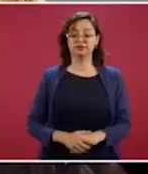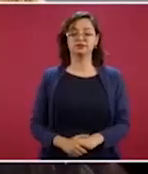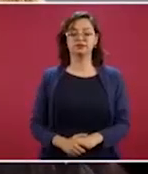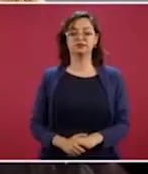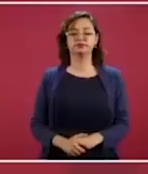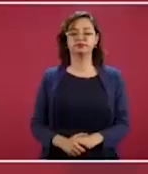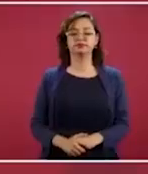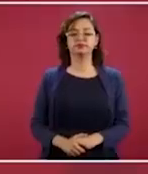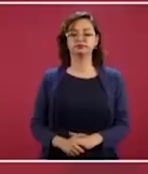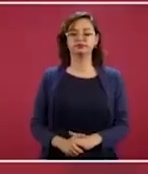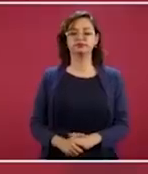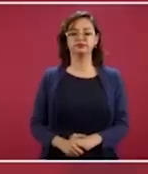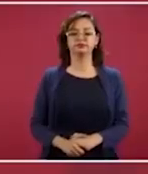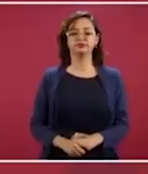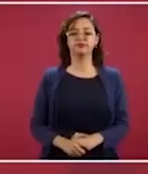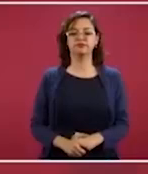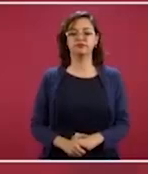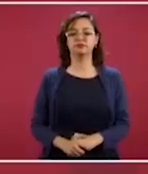es